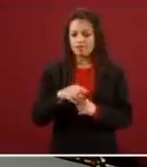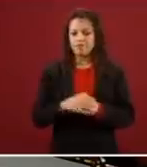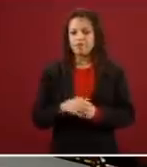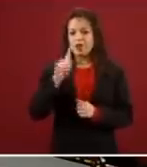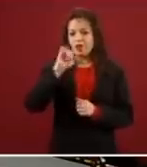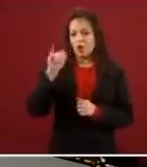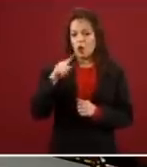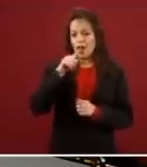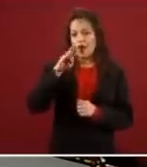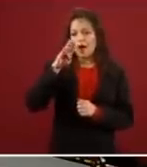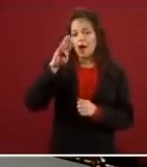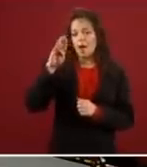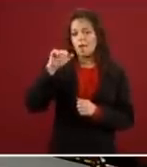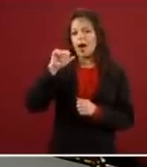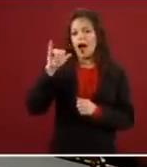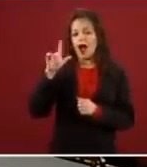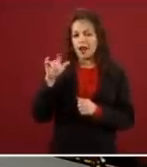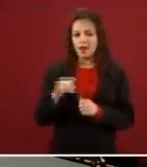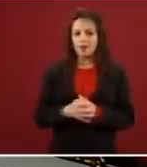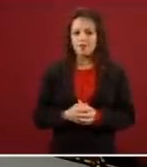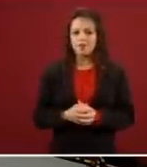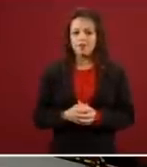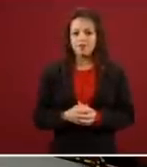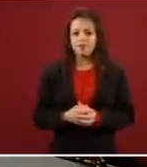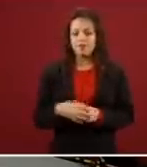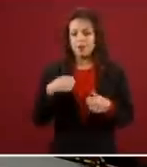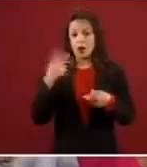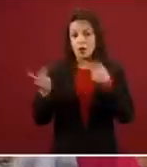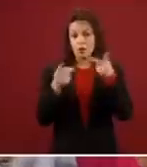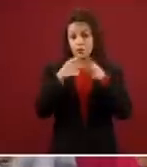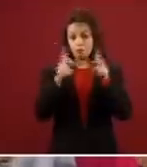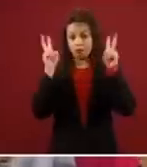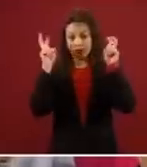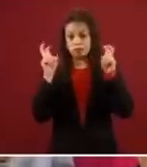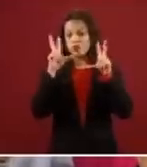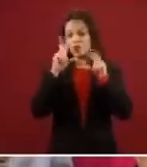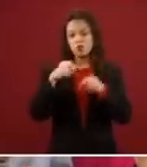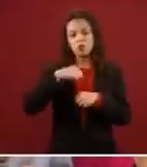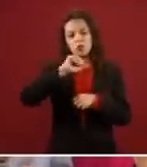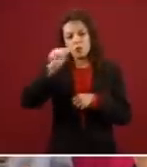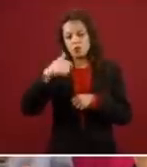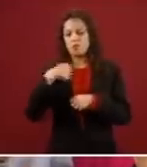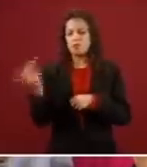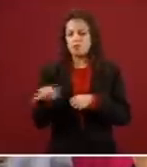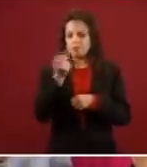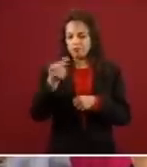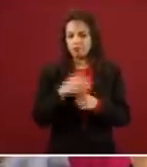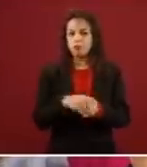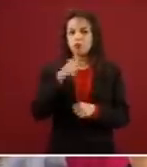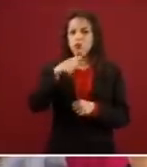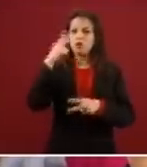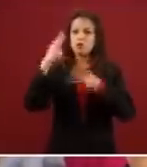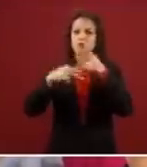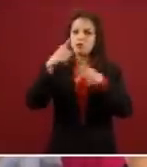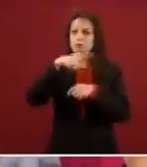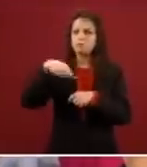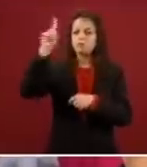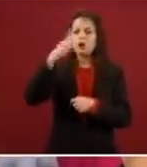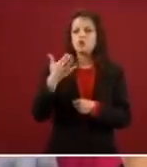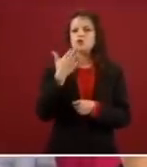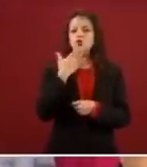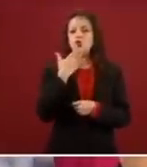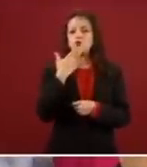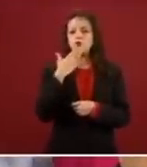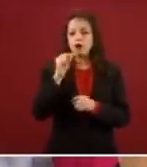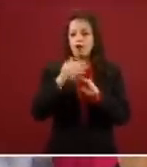Tijuana. Presidente, bueno, mis preguntas no tienen que ver con el tema, es sobre su gira en Sonora del